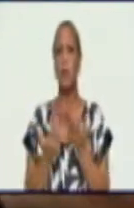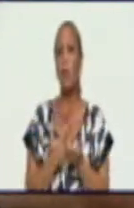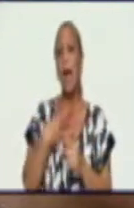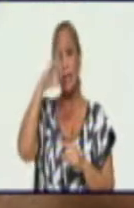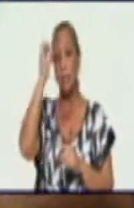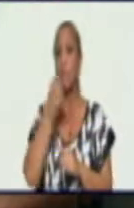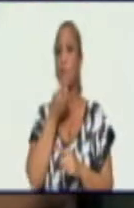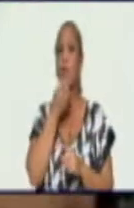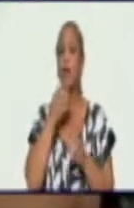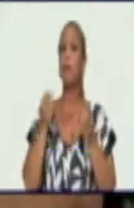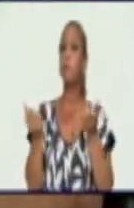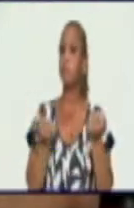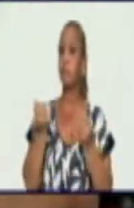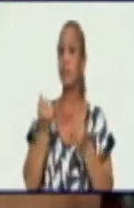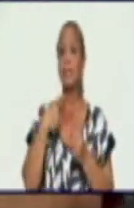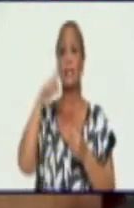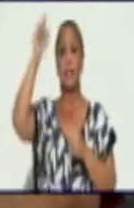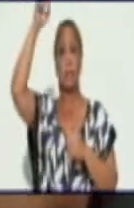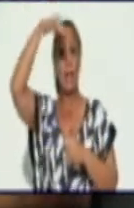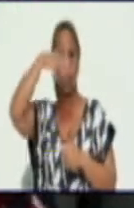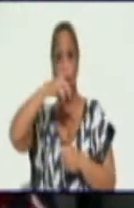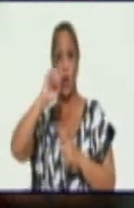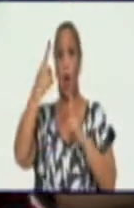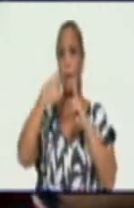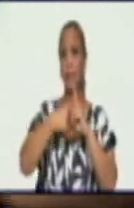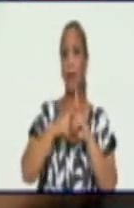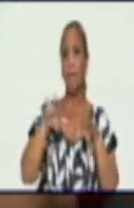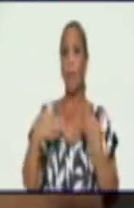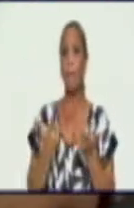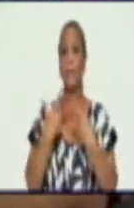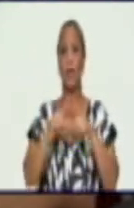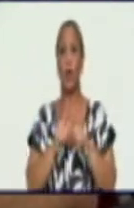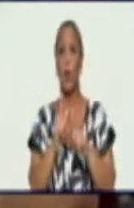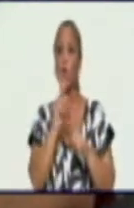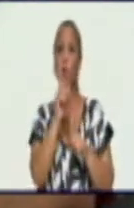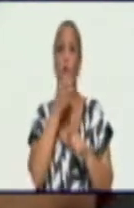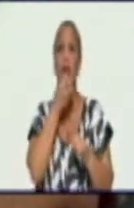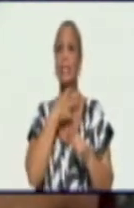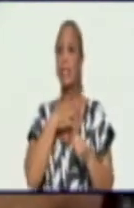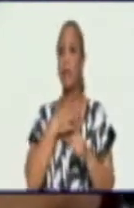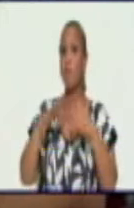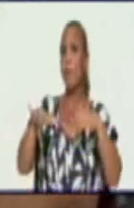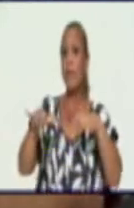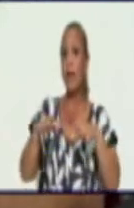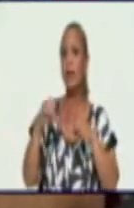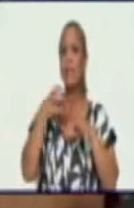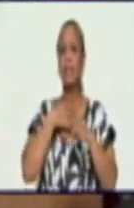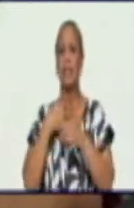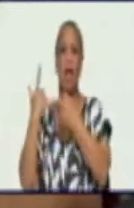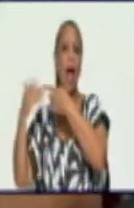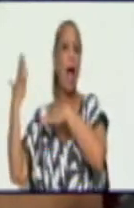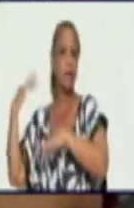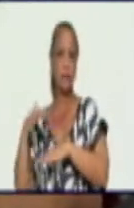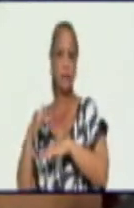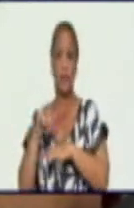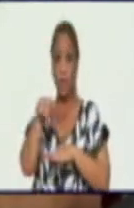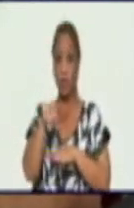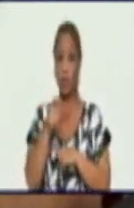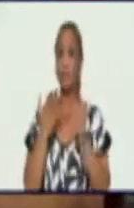Río a Bayamo a determinado municipio de Granma, pero no va a tener la movilidad que tenía en otras ocasiones. Es decir, va a tener un seguimiento